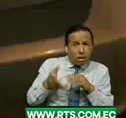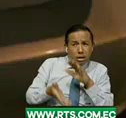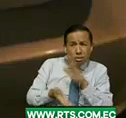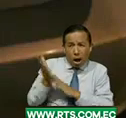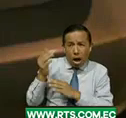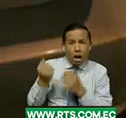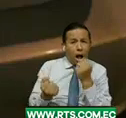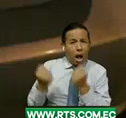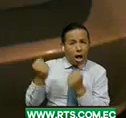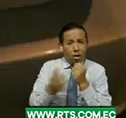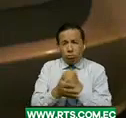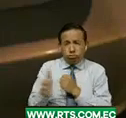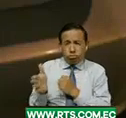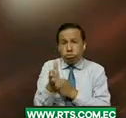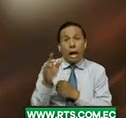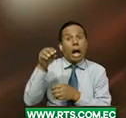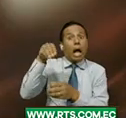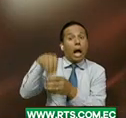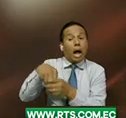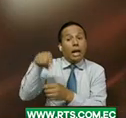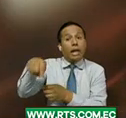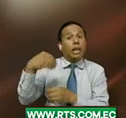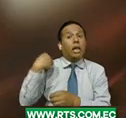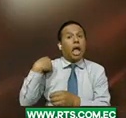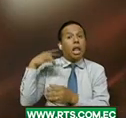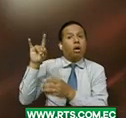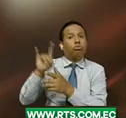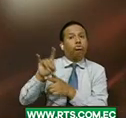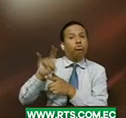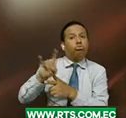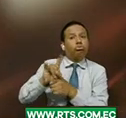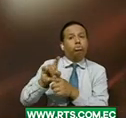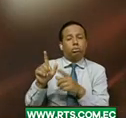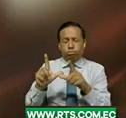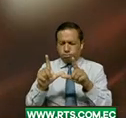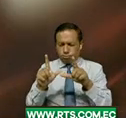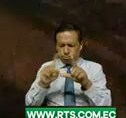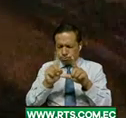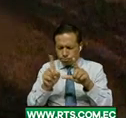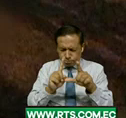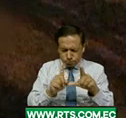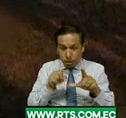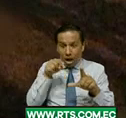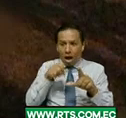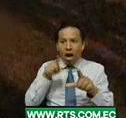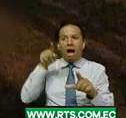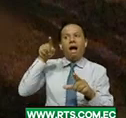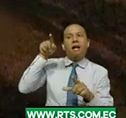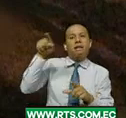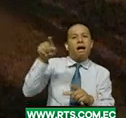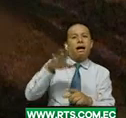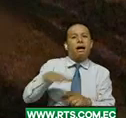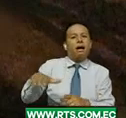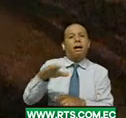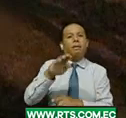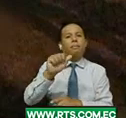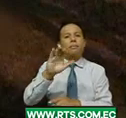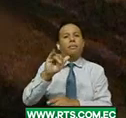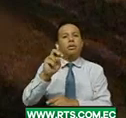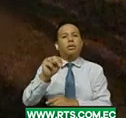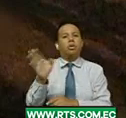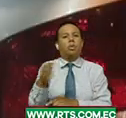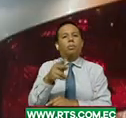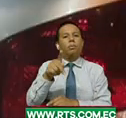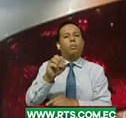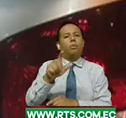al equipo de rastreo satelital que instaló en el automotor, este fue encontrado en un garaje del bloque 1 de Bastión Popular. Lo habían dejado